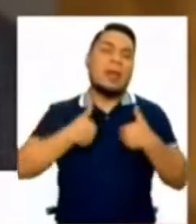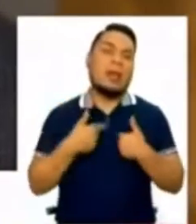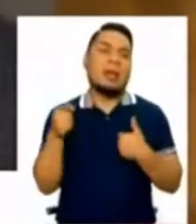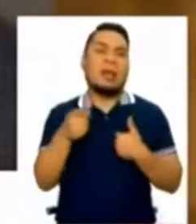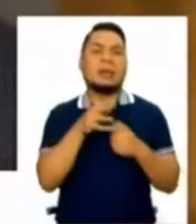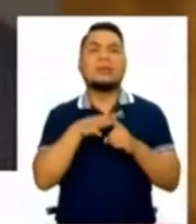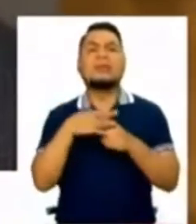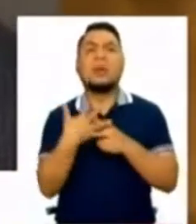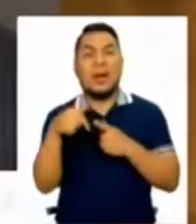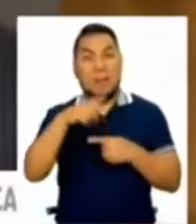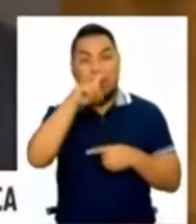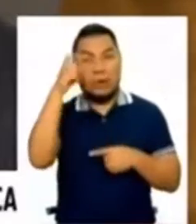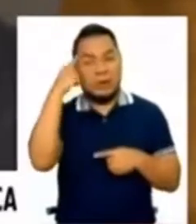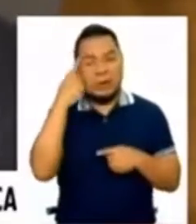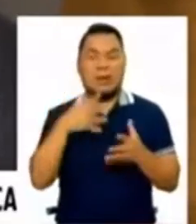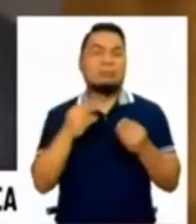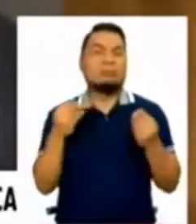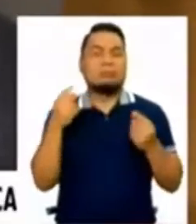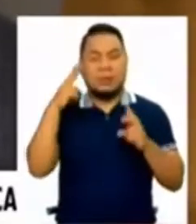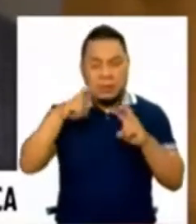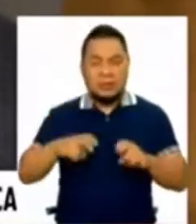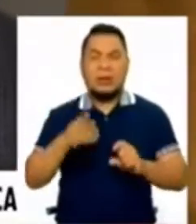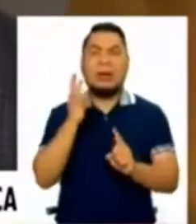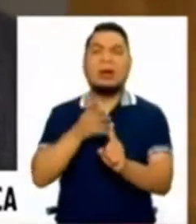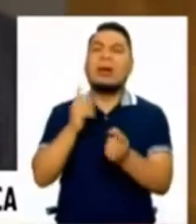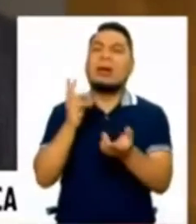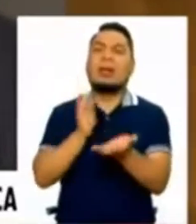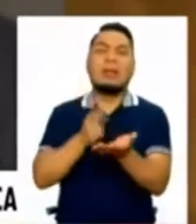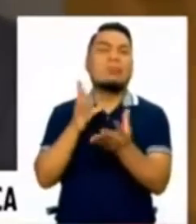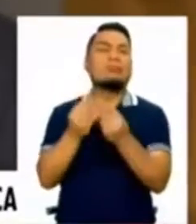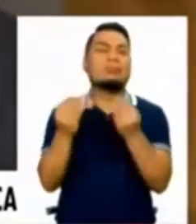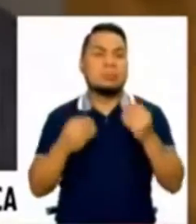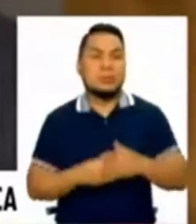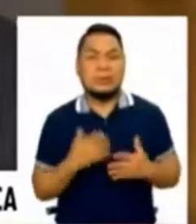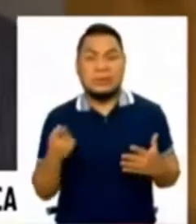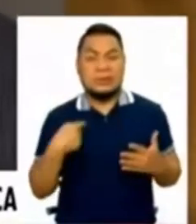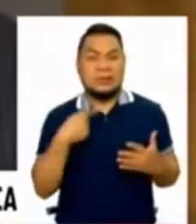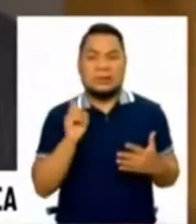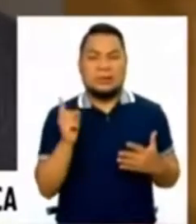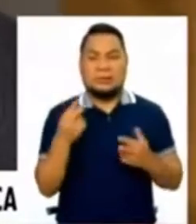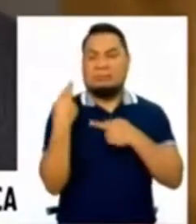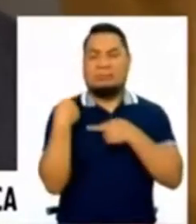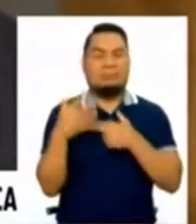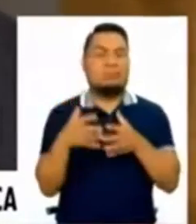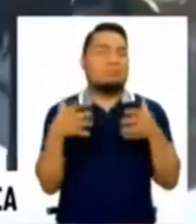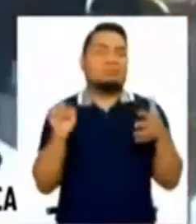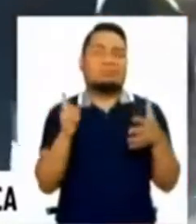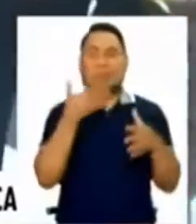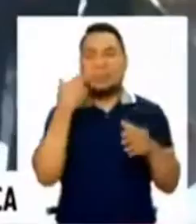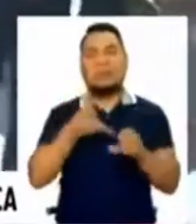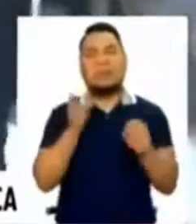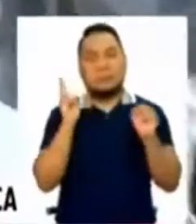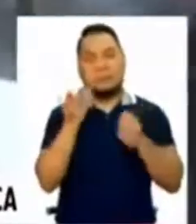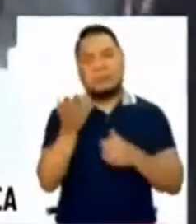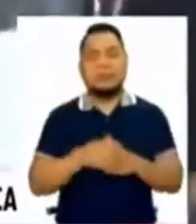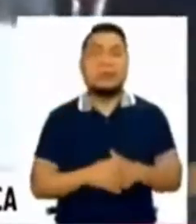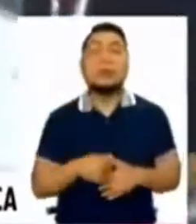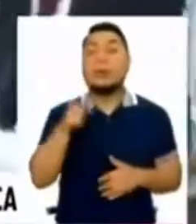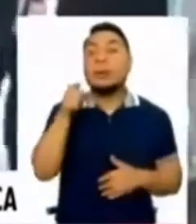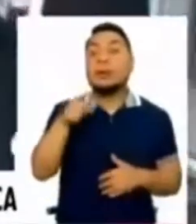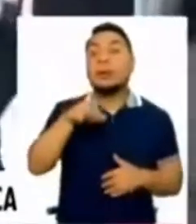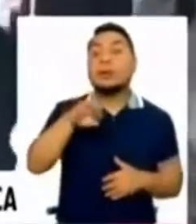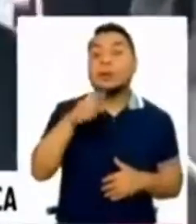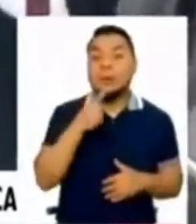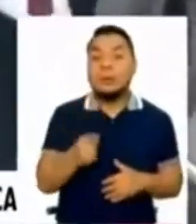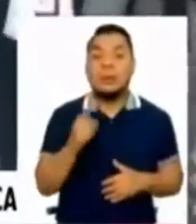la situación política y lo que las investigaciones sobre el presidente. Ningún premier quiere tener la responsabilidad de soportarlo. Aníbal Torres